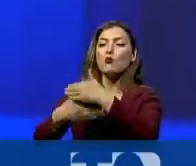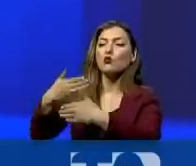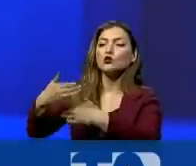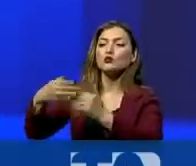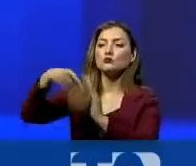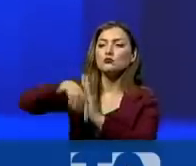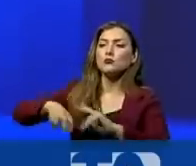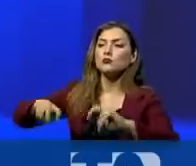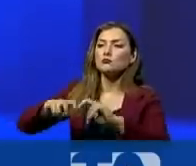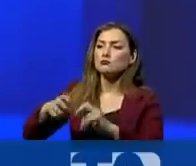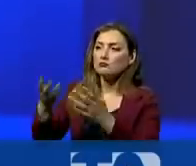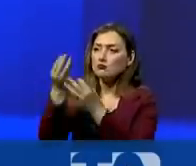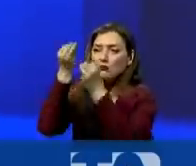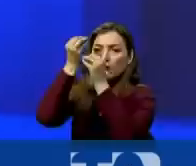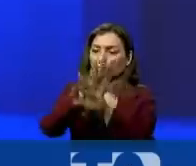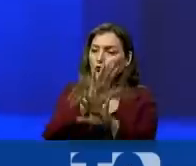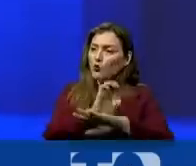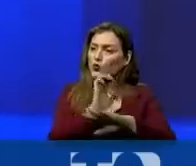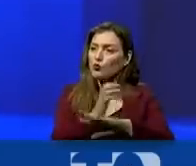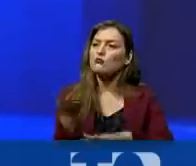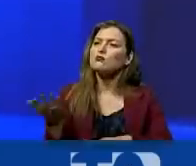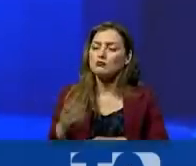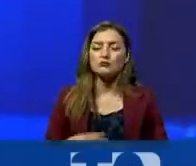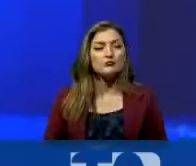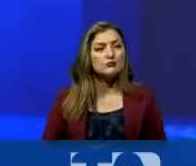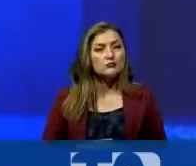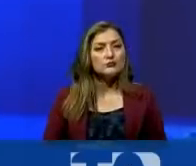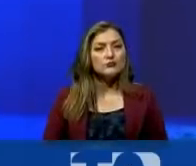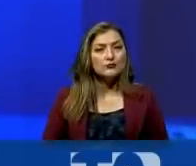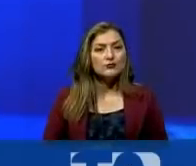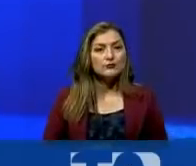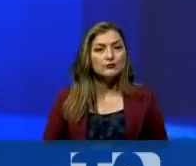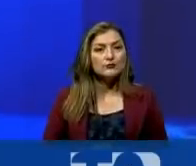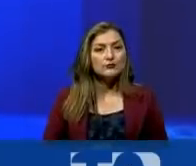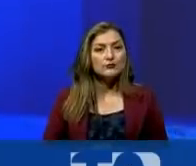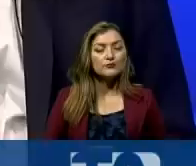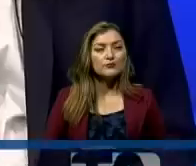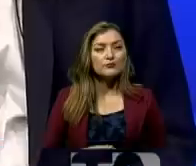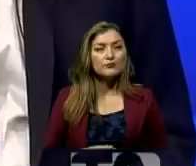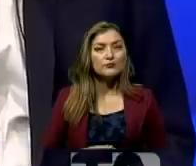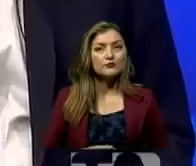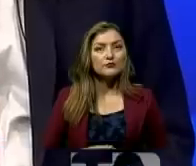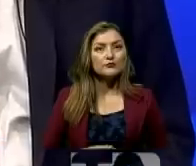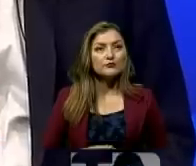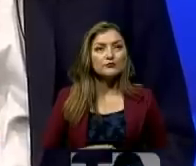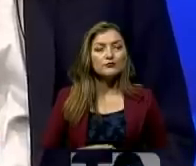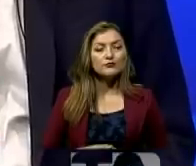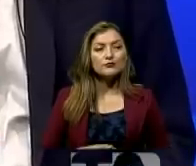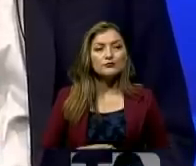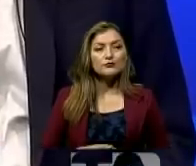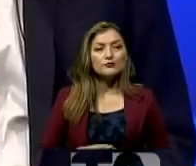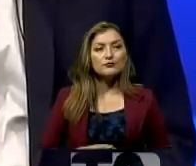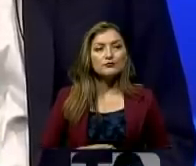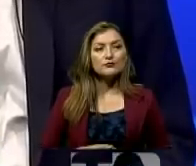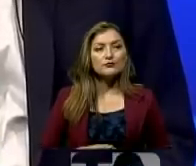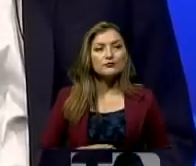todos esos procesos que hoy rezan y se encuentran en la fiscalía pero pudiera guardar relación con aquellos que